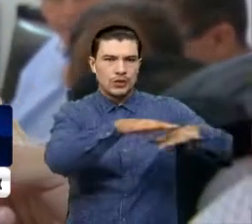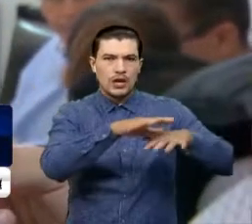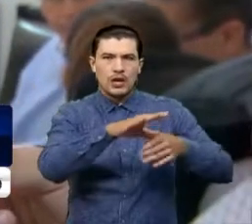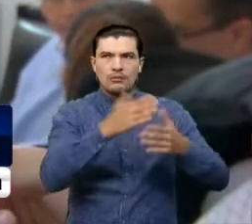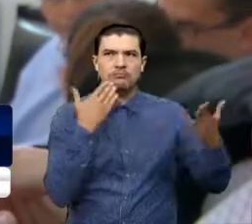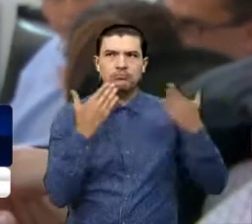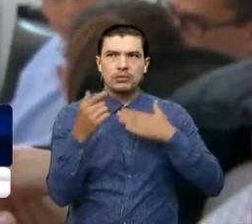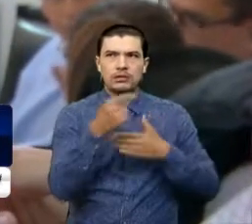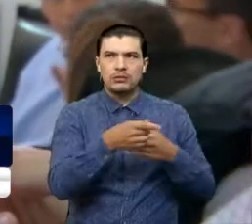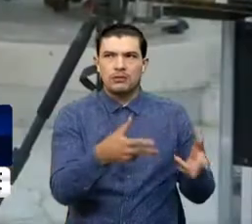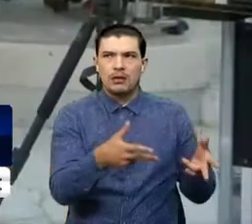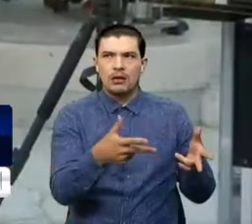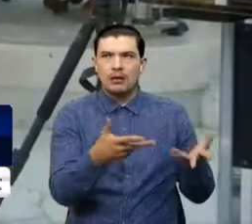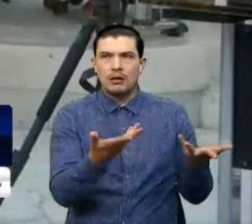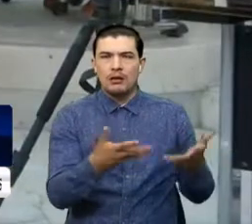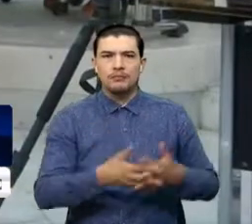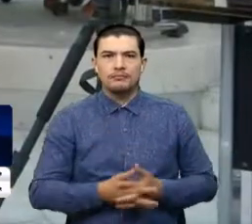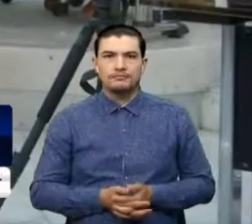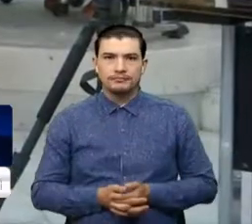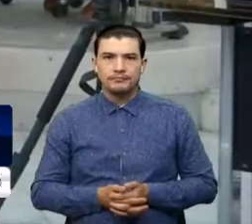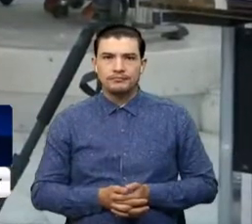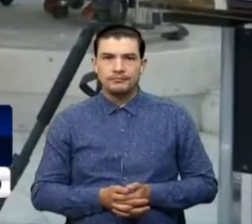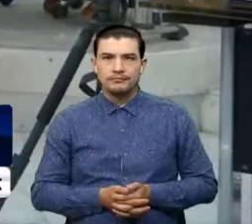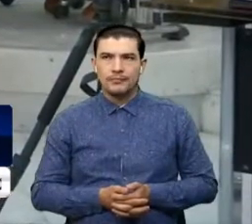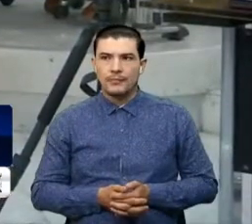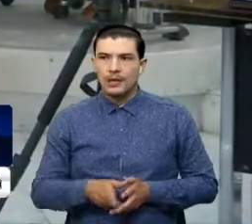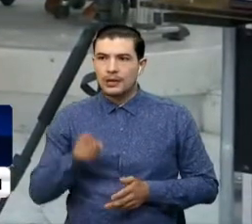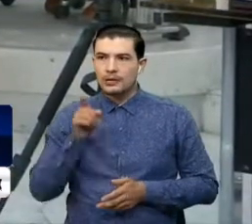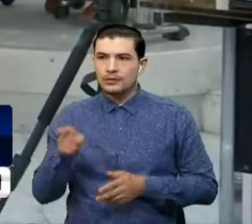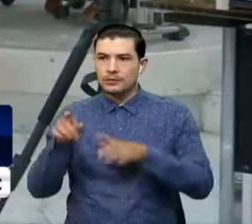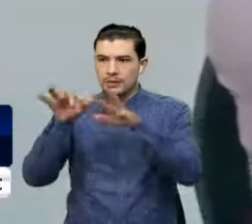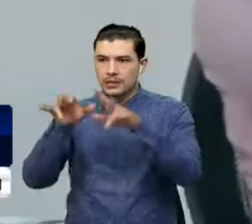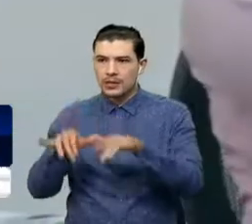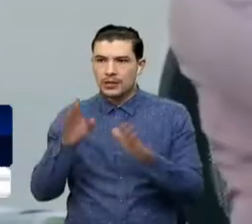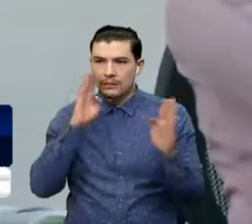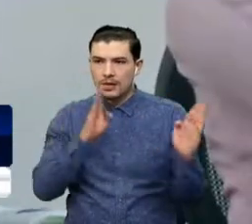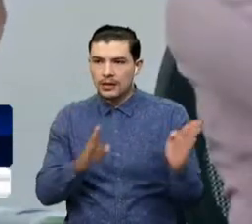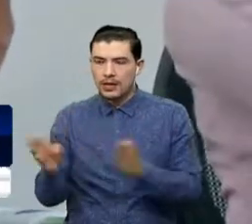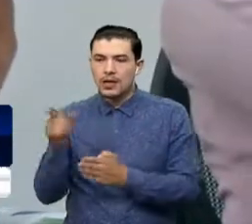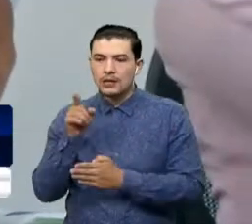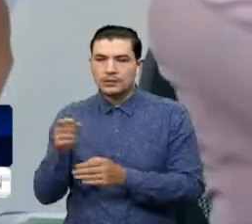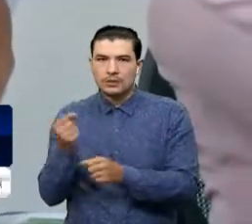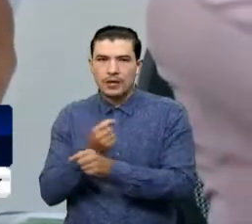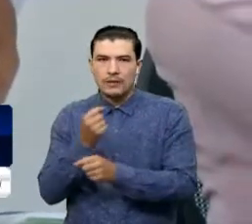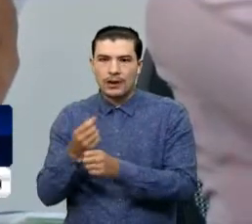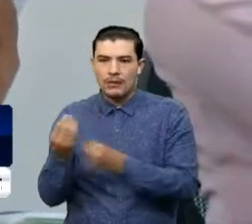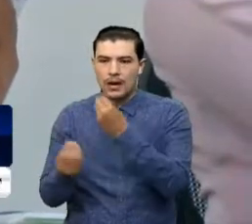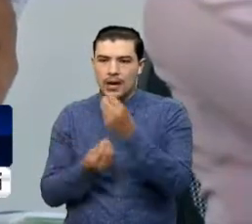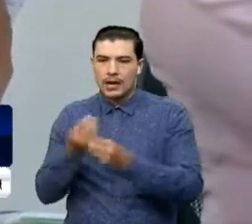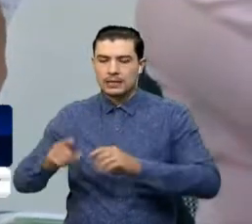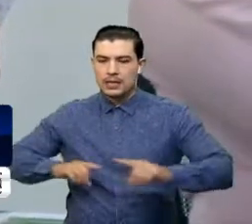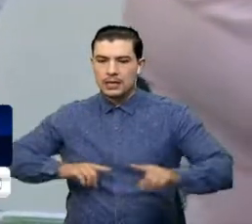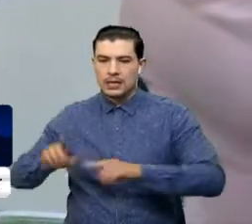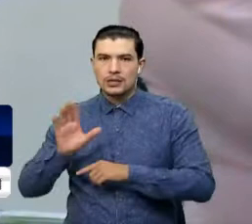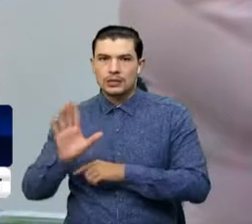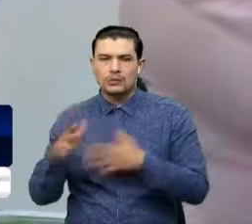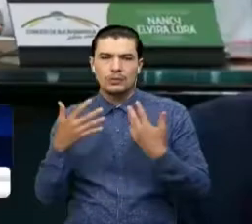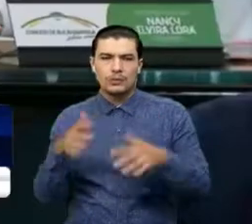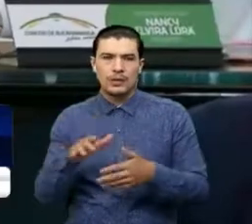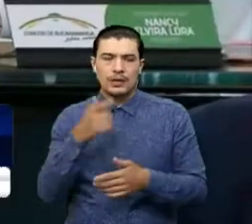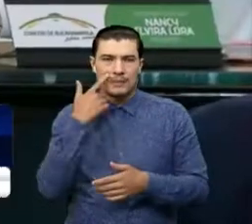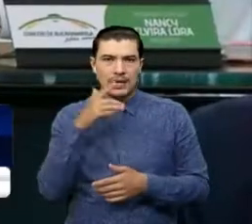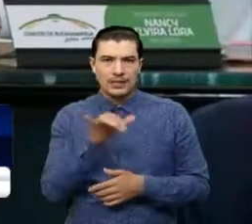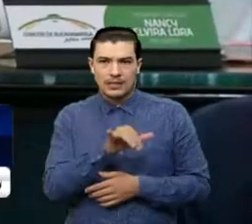extraerlos un urbano para el secretario de planeación los trabajos que realiza la administración en los cerros son los de un